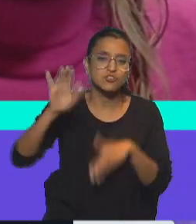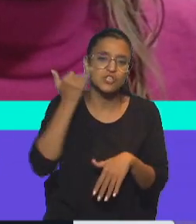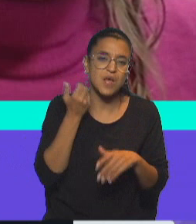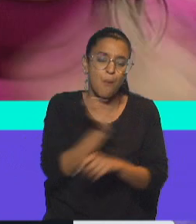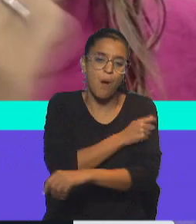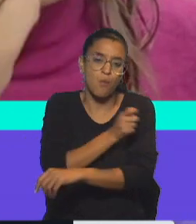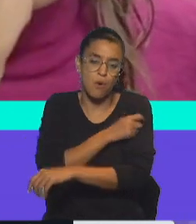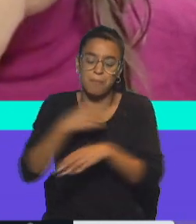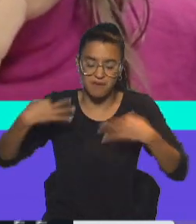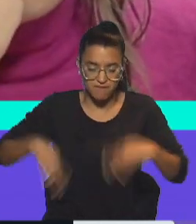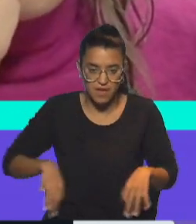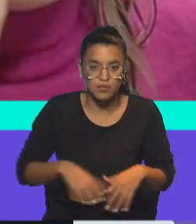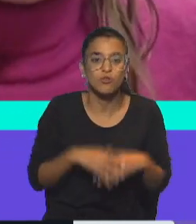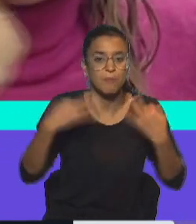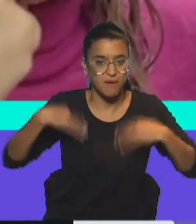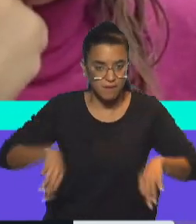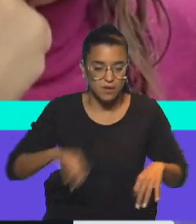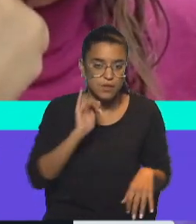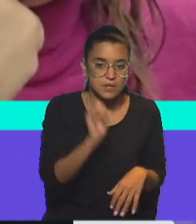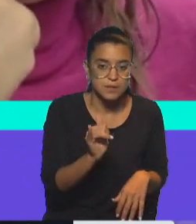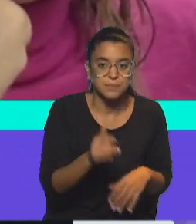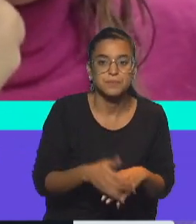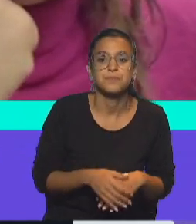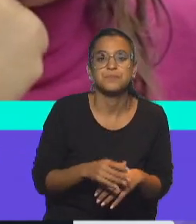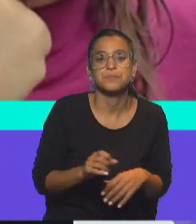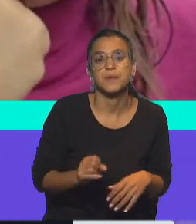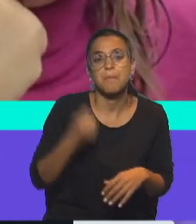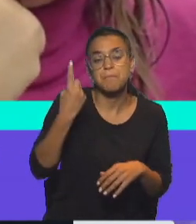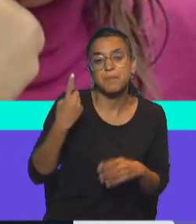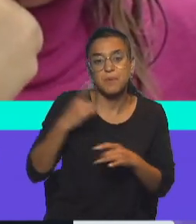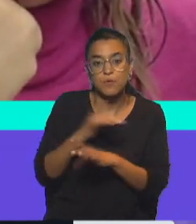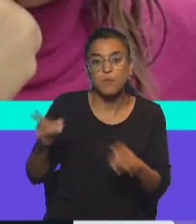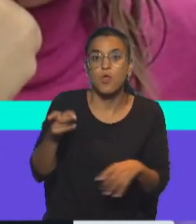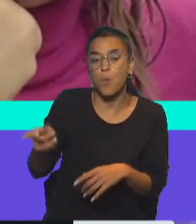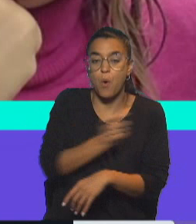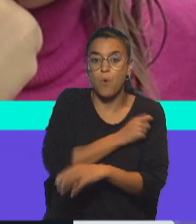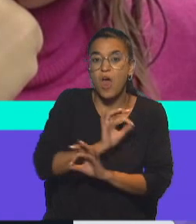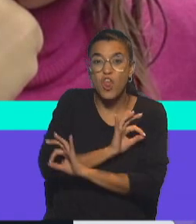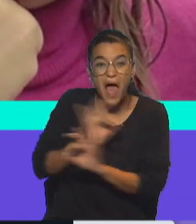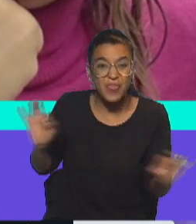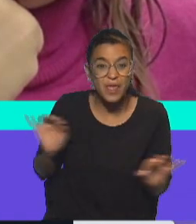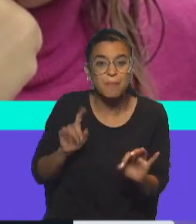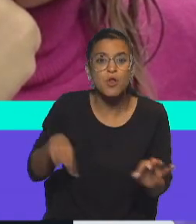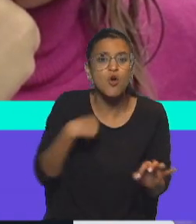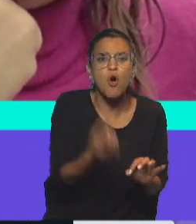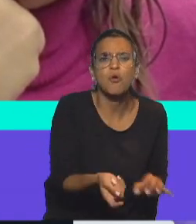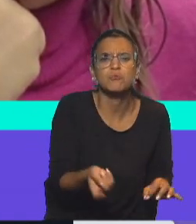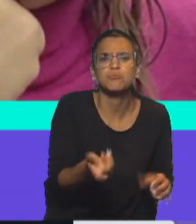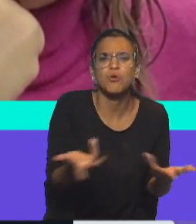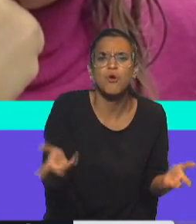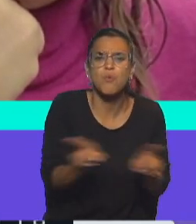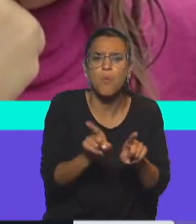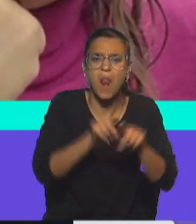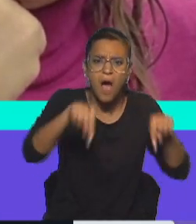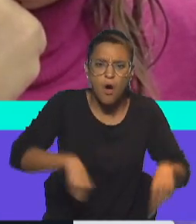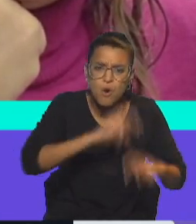vacunados. Perfecto, ellos están vacunados. En la primera ola no estaban vacunados ni ellos ni los otros, pero a los otros no los afectaba como nos está